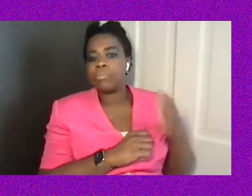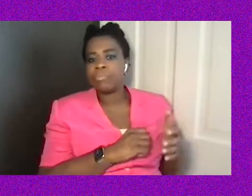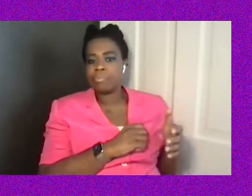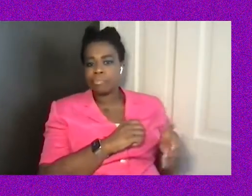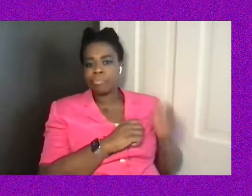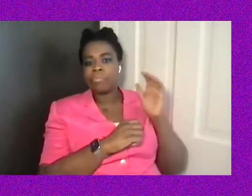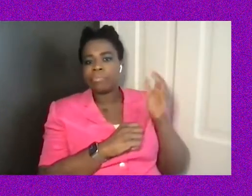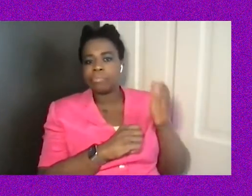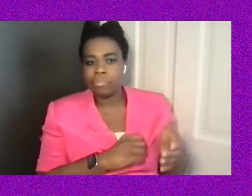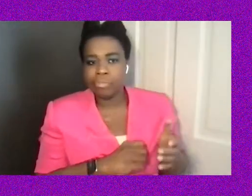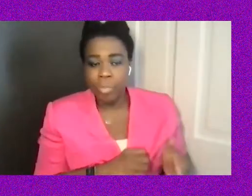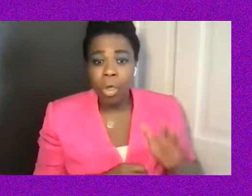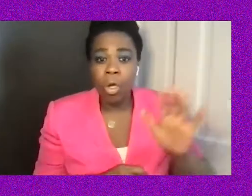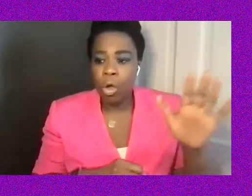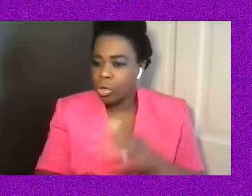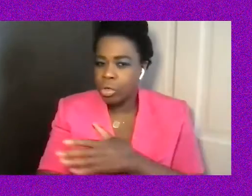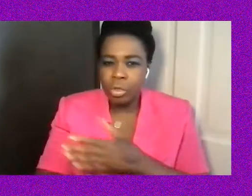manos,